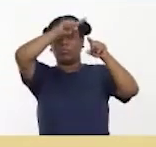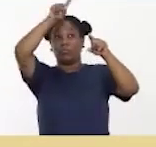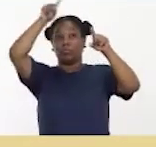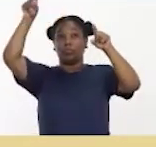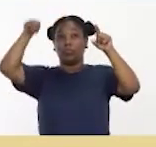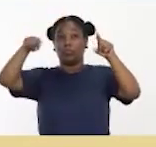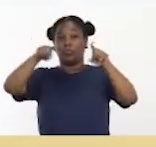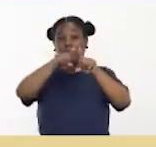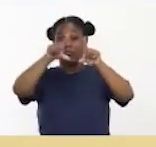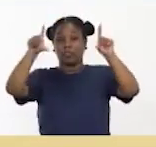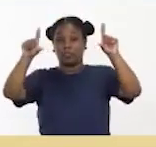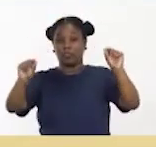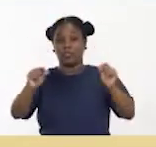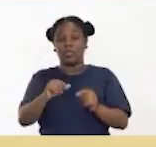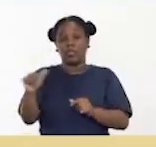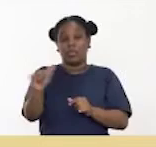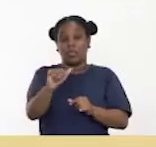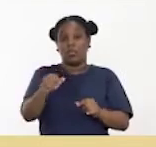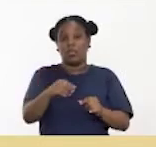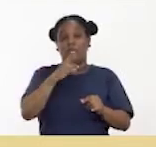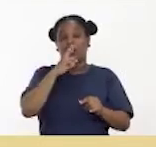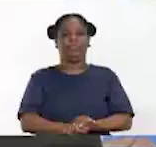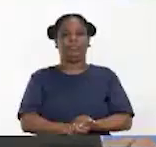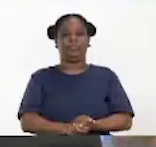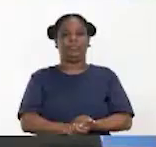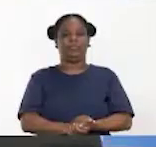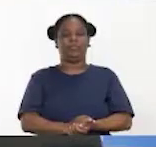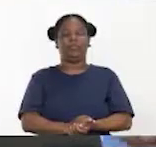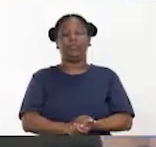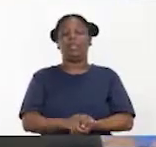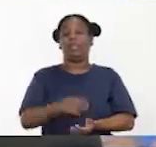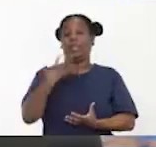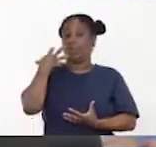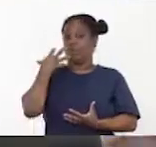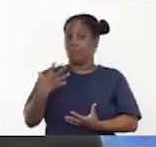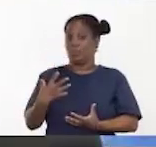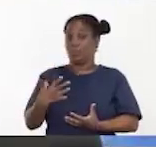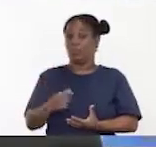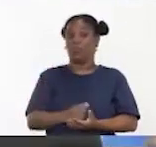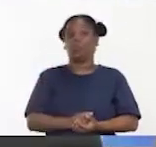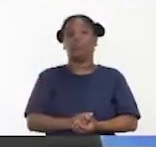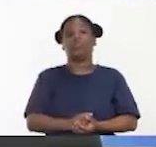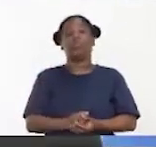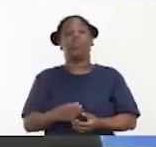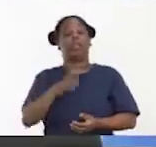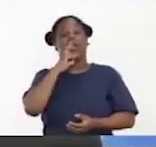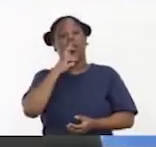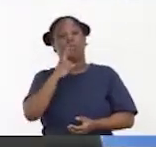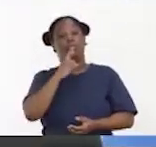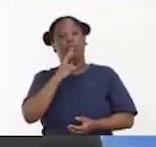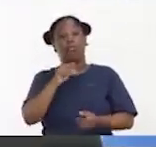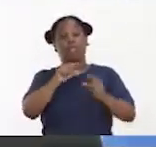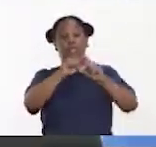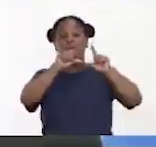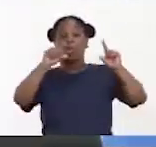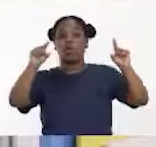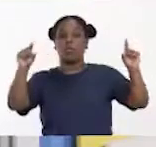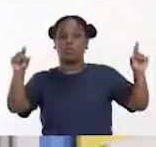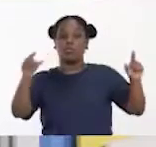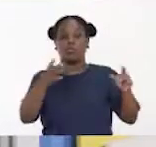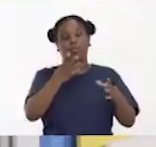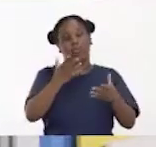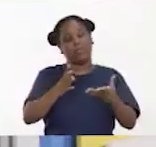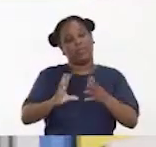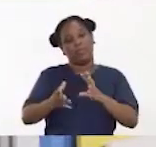y también resolver ecuaciones combinadas. Son ecuaciones combinadas, bueno, porque como su nombre lo indica, se combinan.